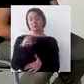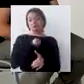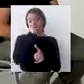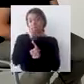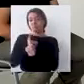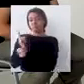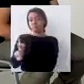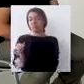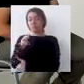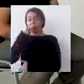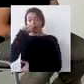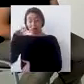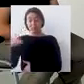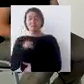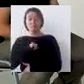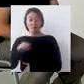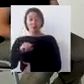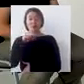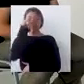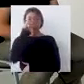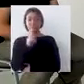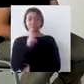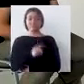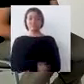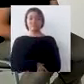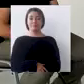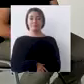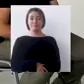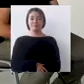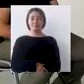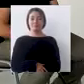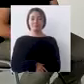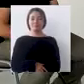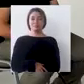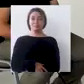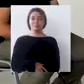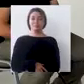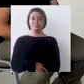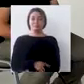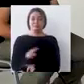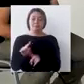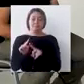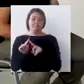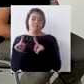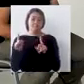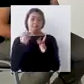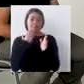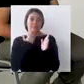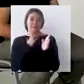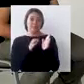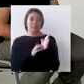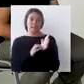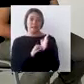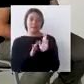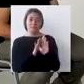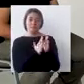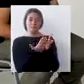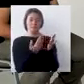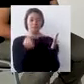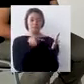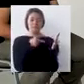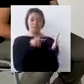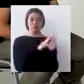como menor, pero si quieres leer algo que de pronto no es de tu edad, vas a tener un adulto que te esté